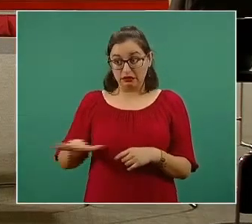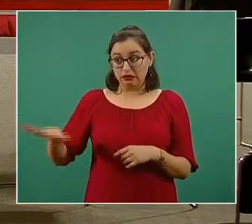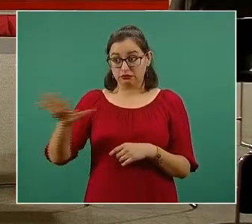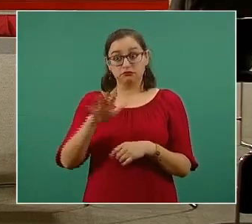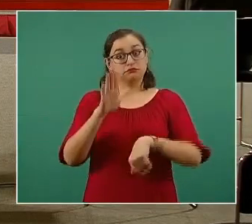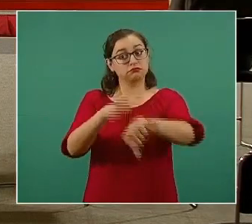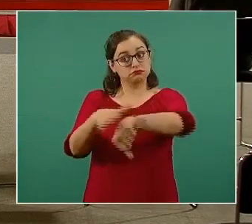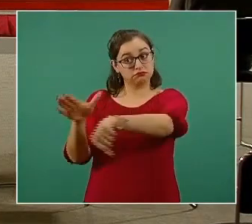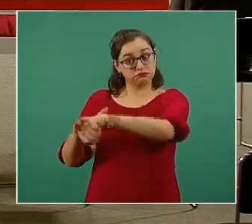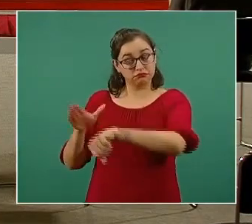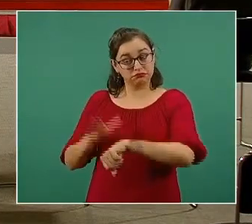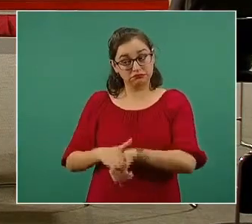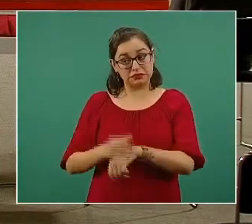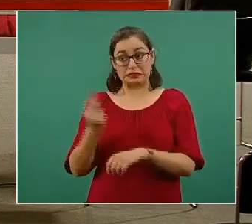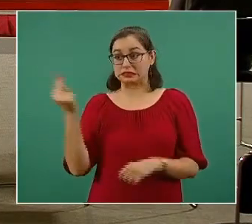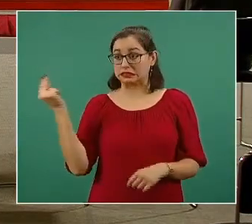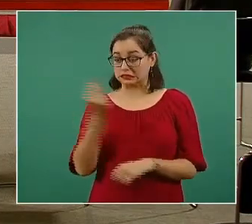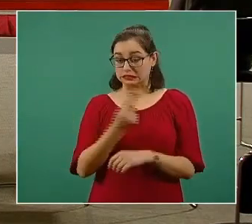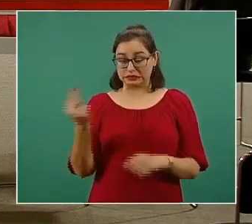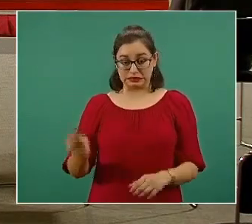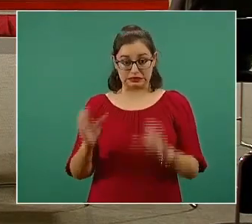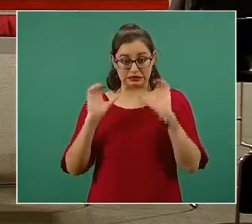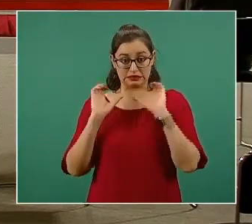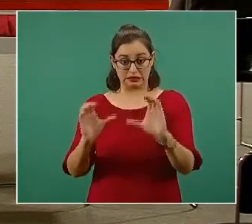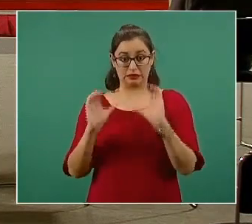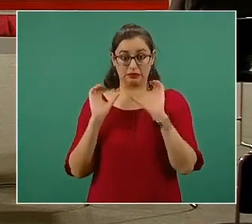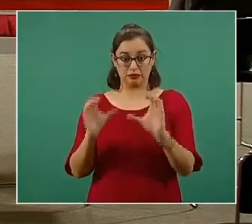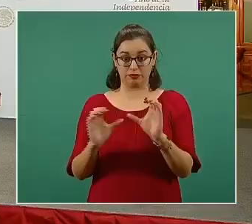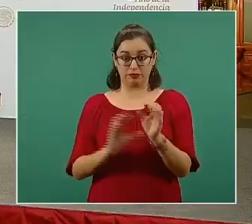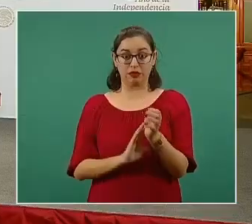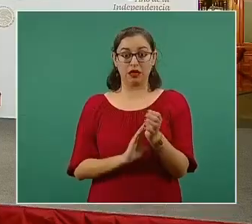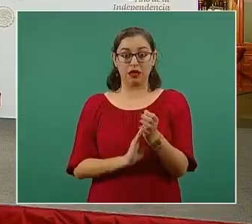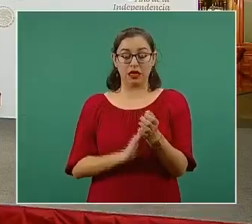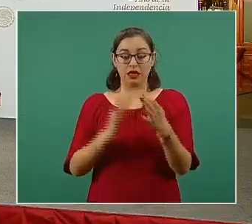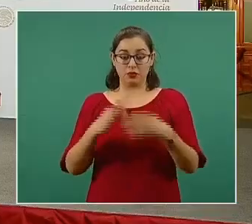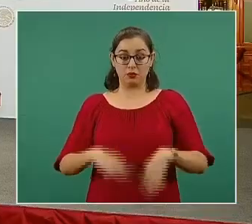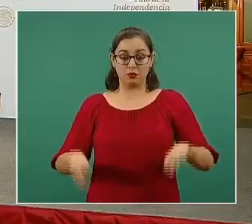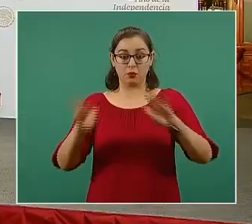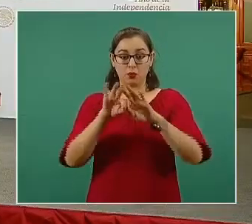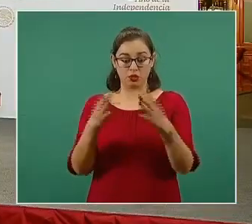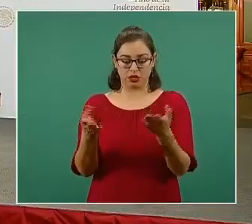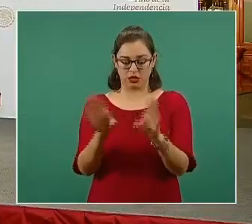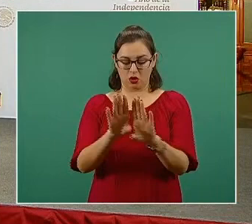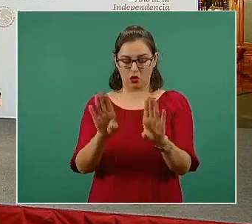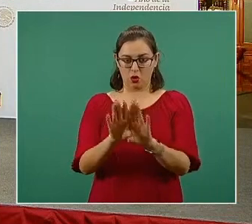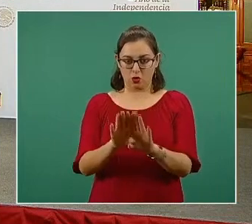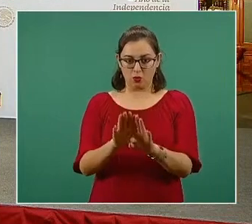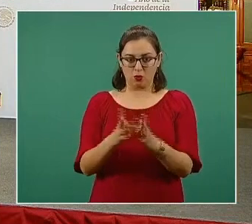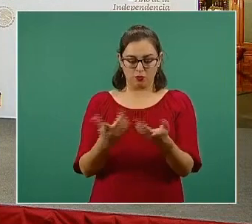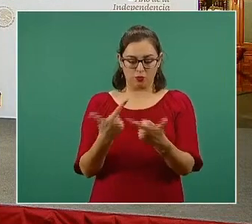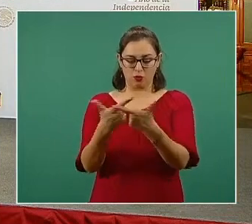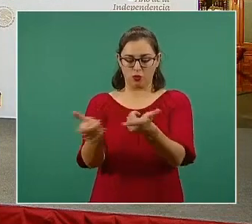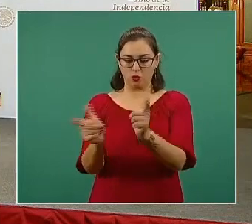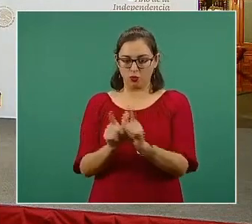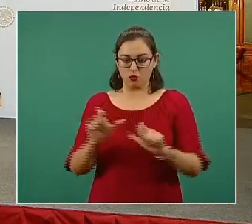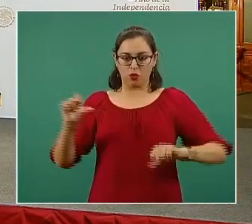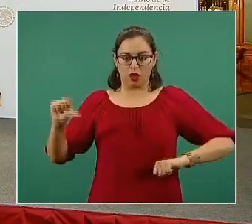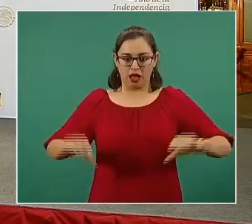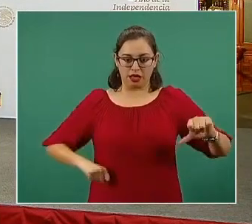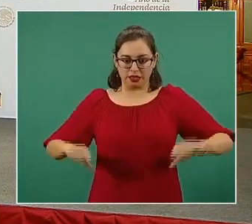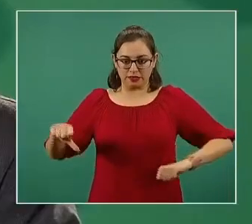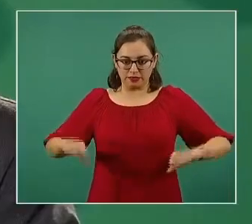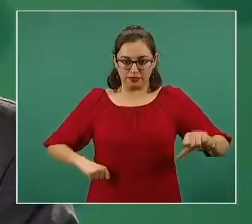requiere tomar ciertas medidas. Recuerden que la principal serie de medidas, el principal grupo de